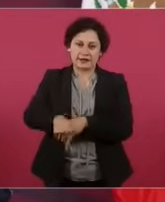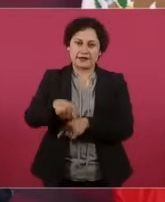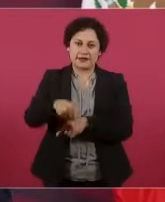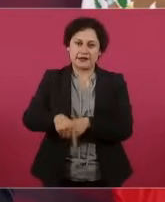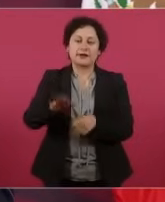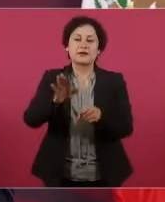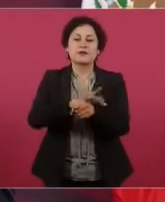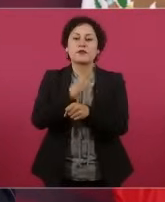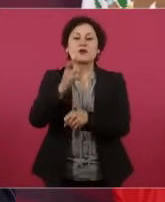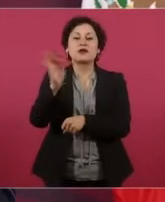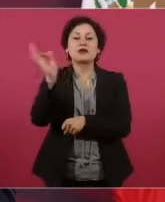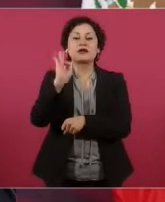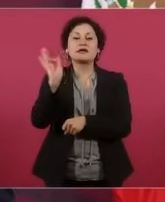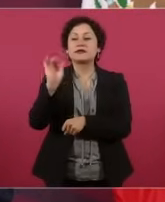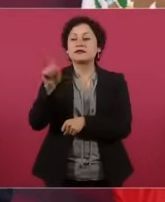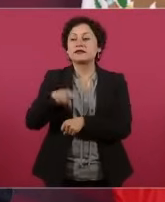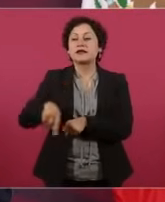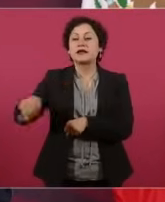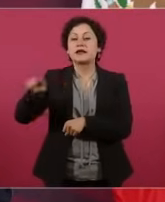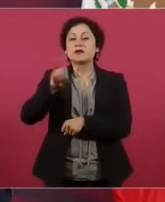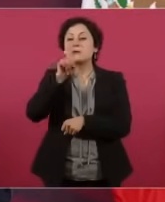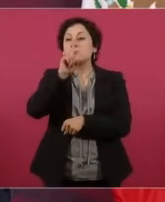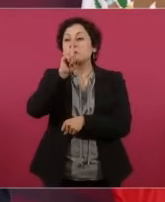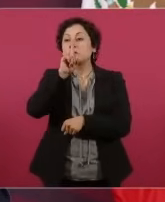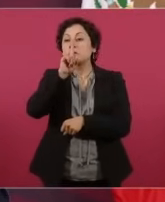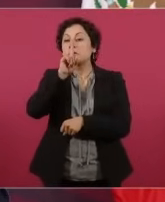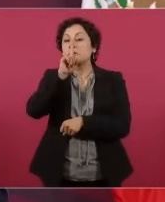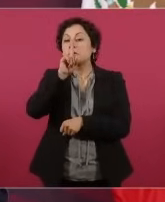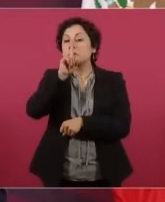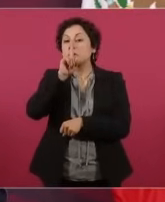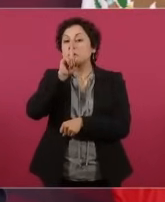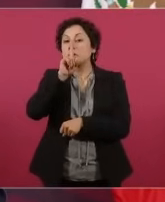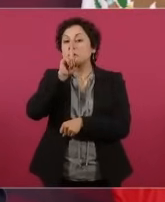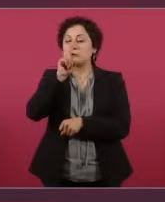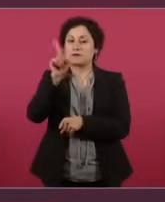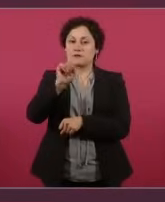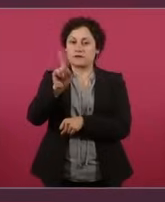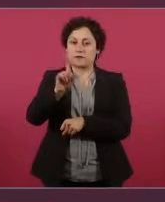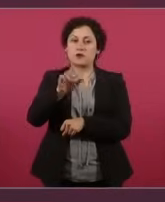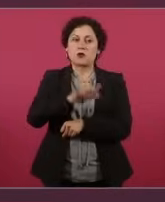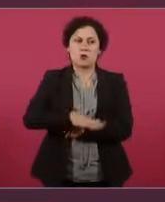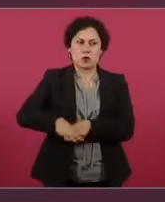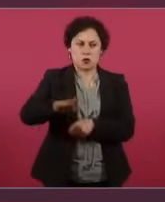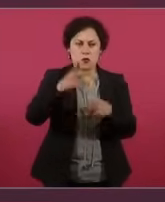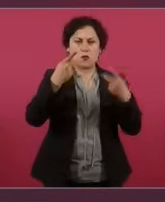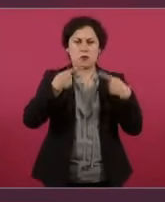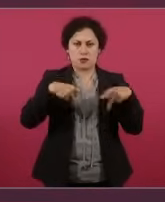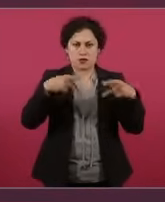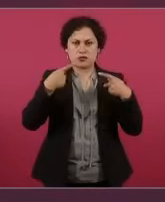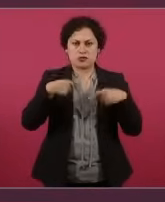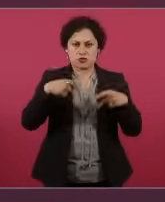enterar, ¿sí? Me refiero a los militantes, ¿no?, a la gente